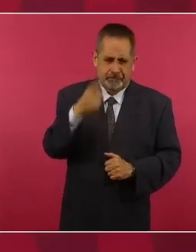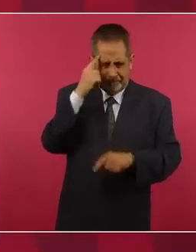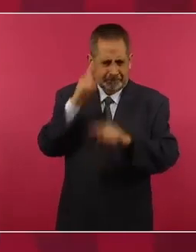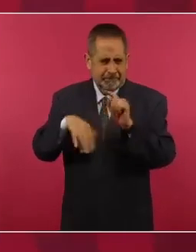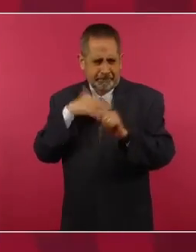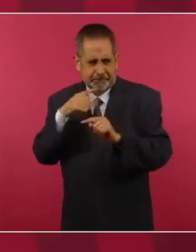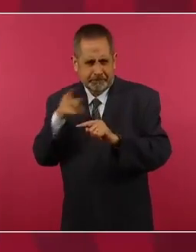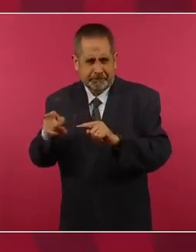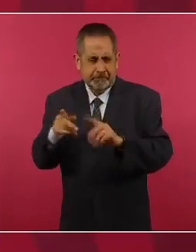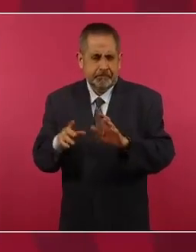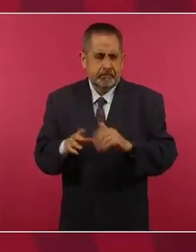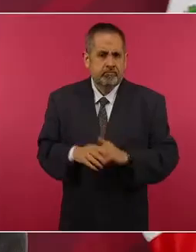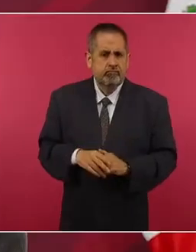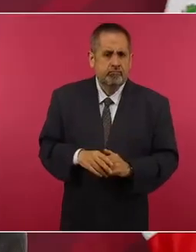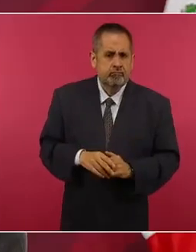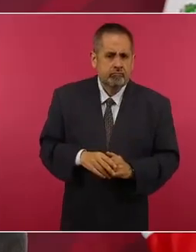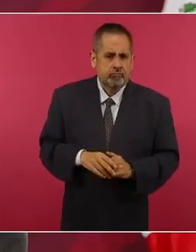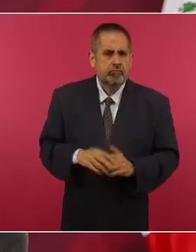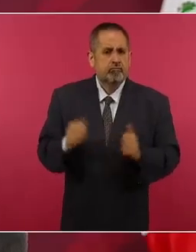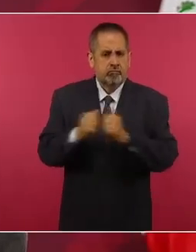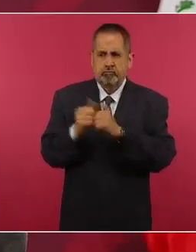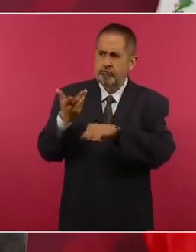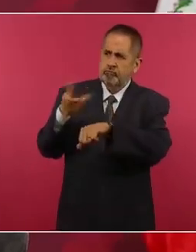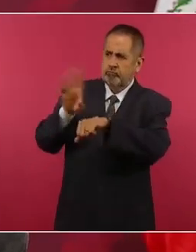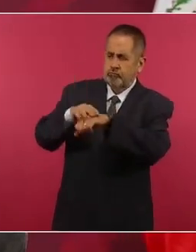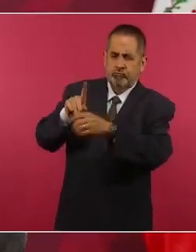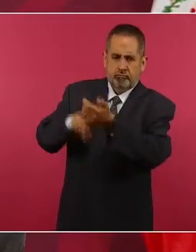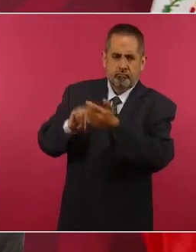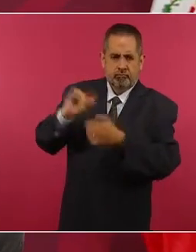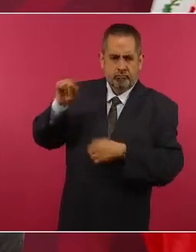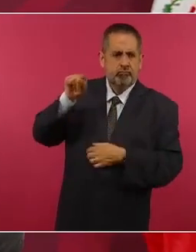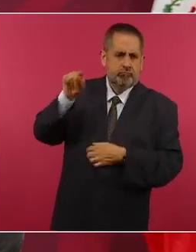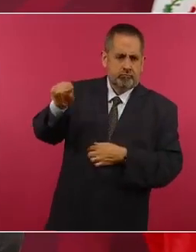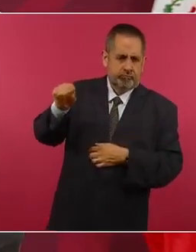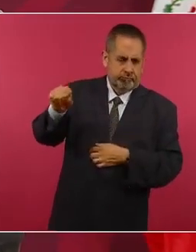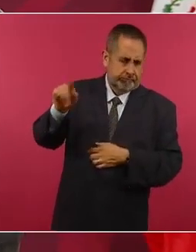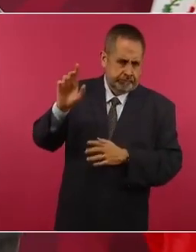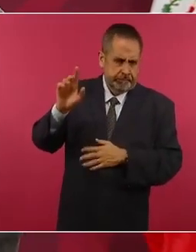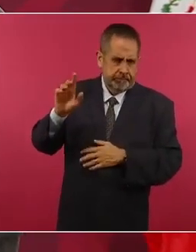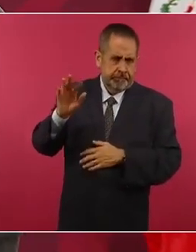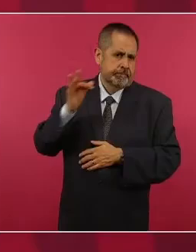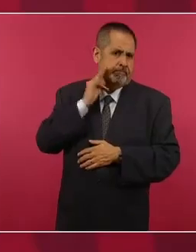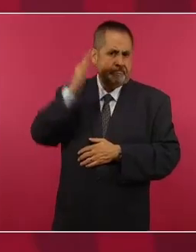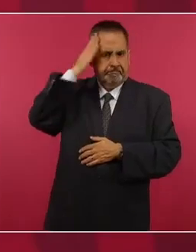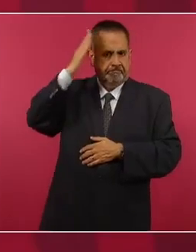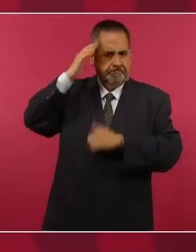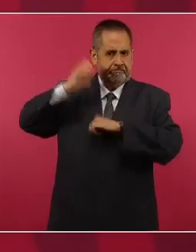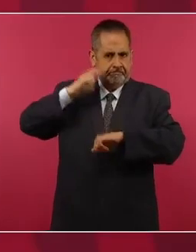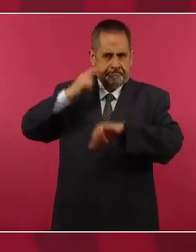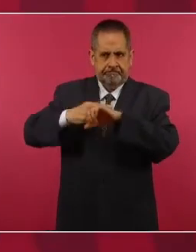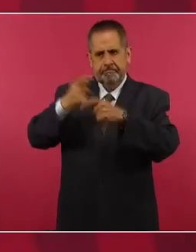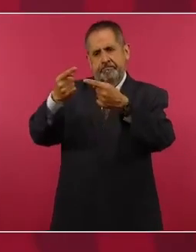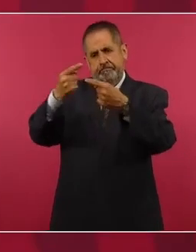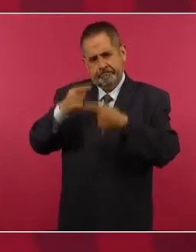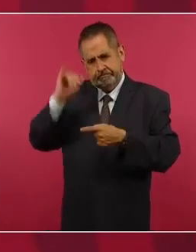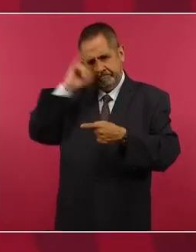anticorrupción, sí, desde luego con la autorización del fiscal general, porque